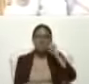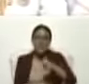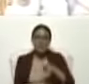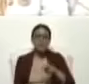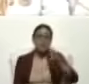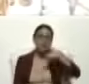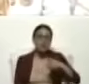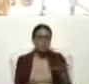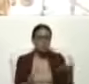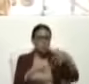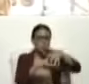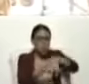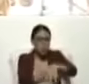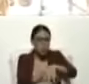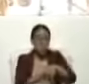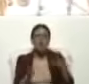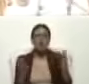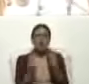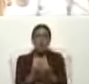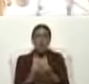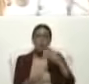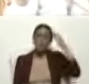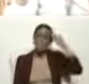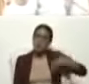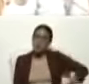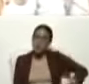cívico-militar, policial.